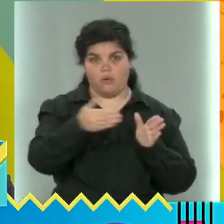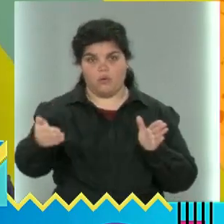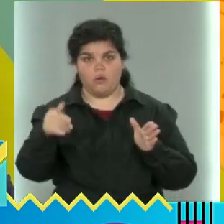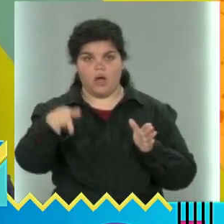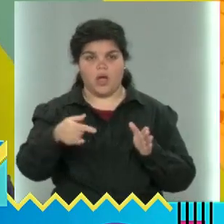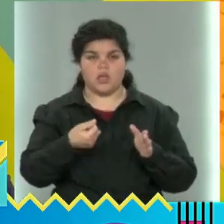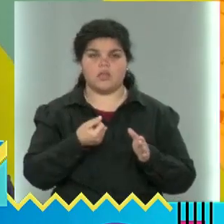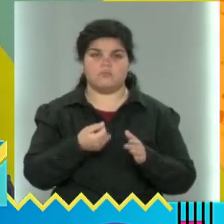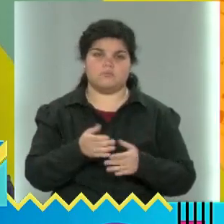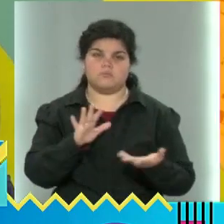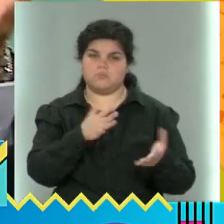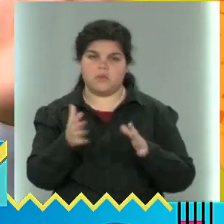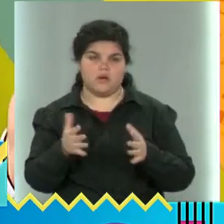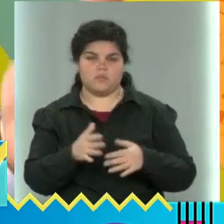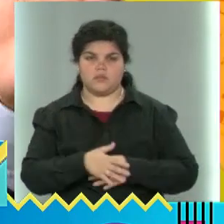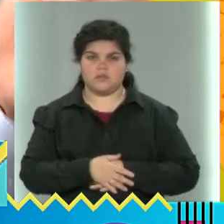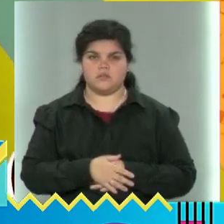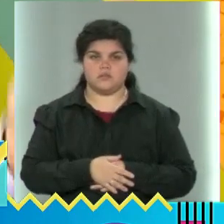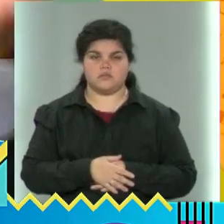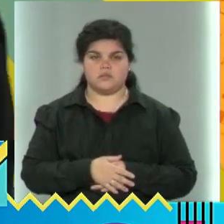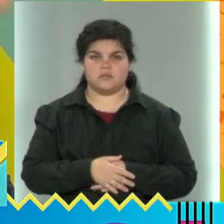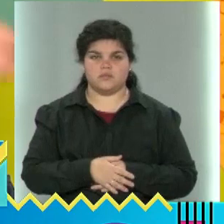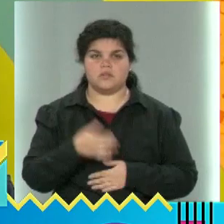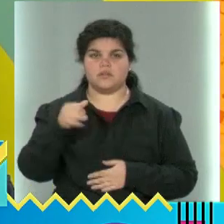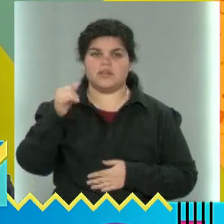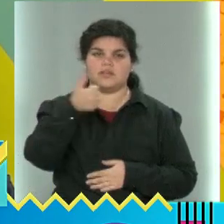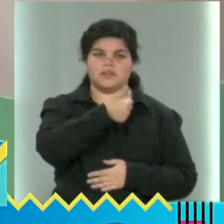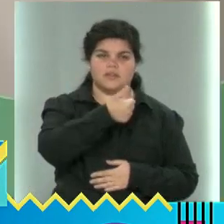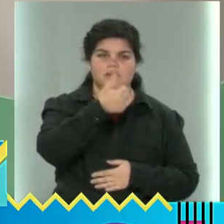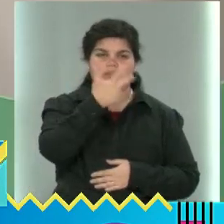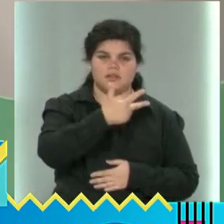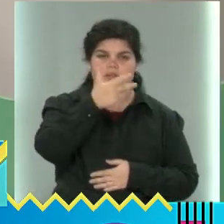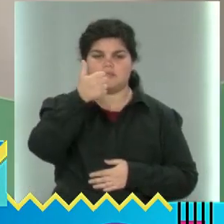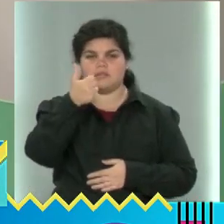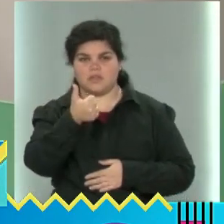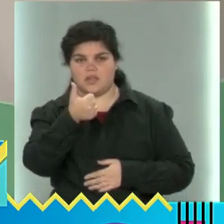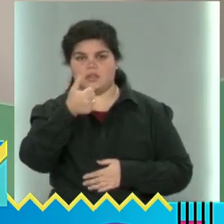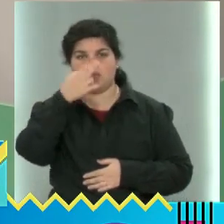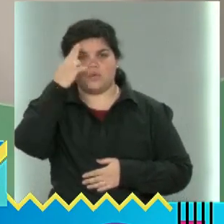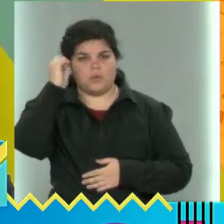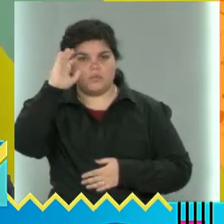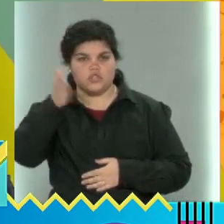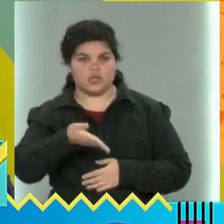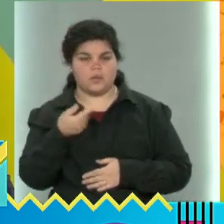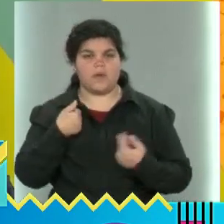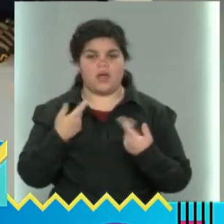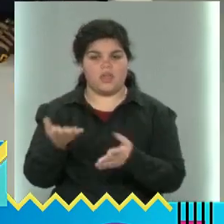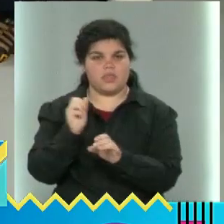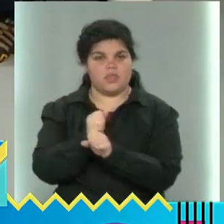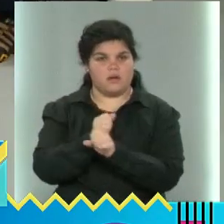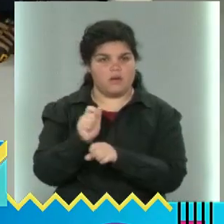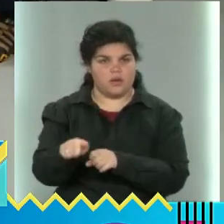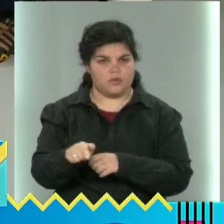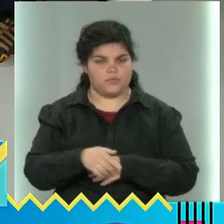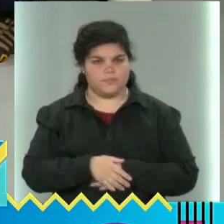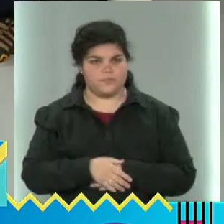que fueron desde el 3, 6 y 9% para capital de trabajo. En este aspecto, bueno, de alguna forma